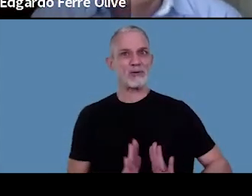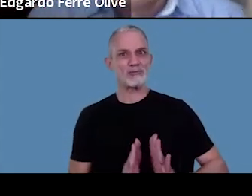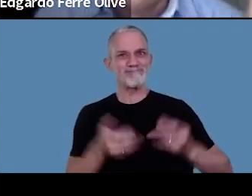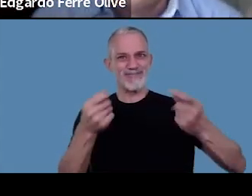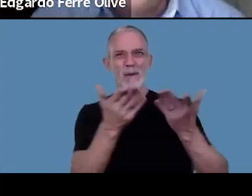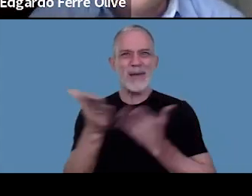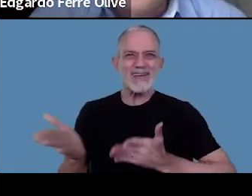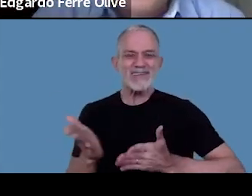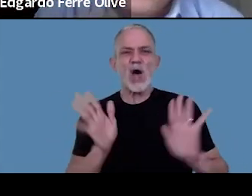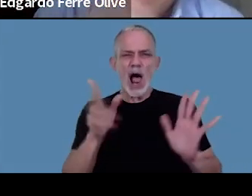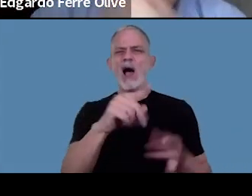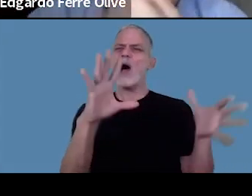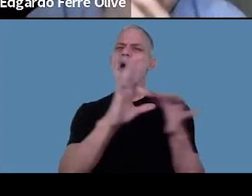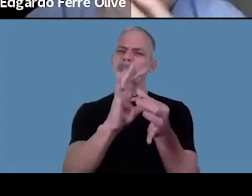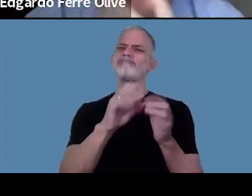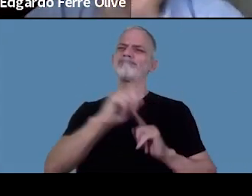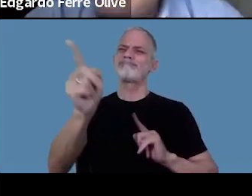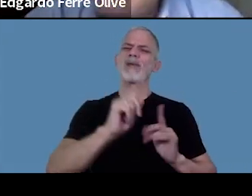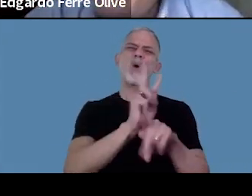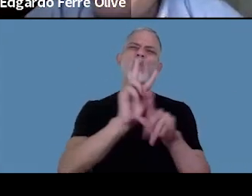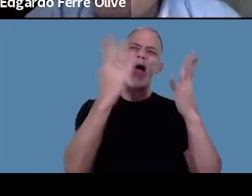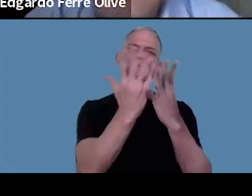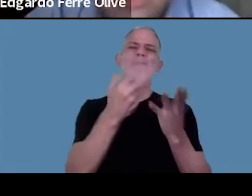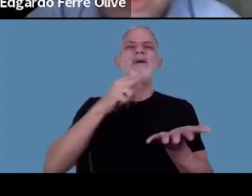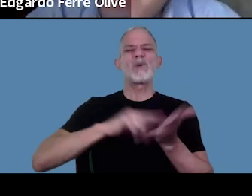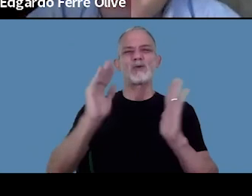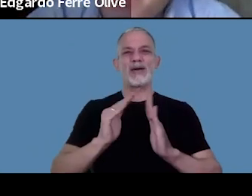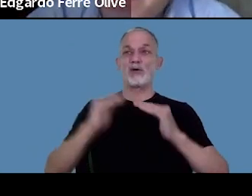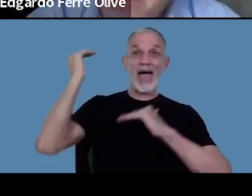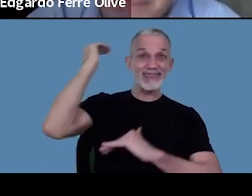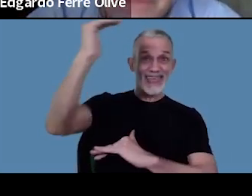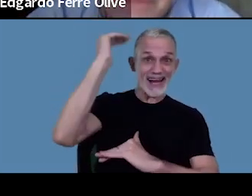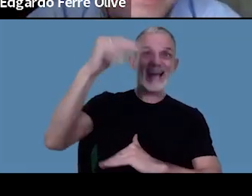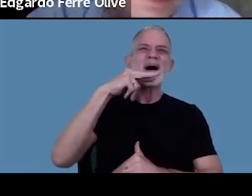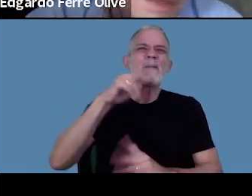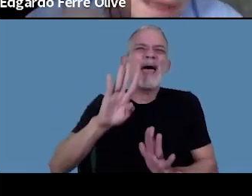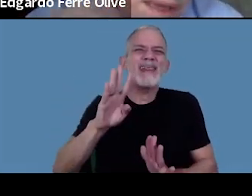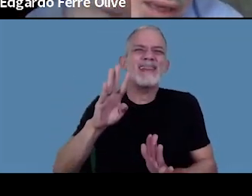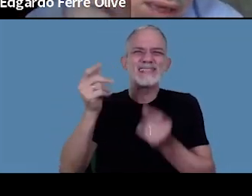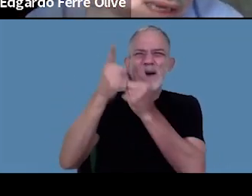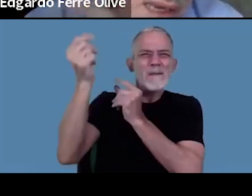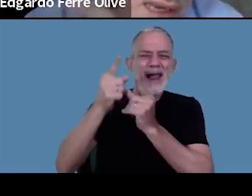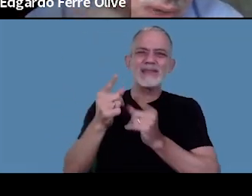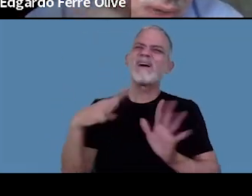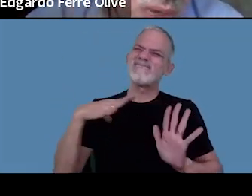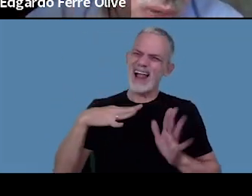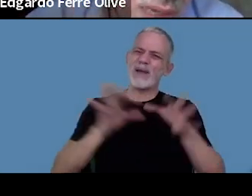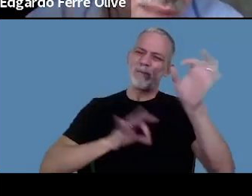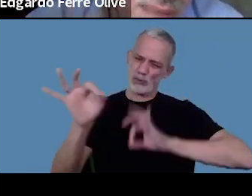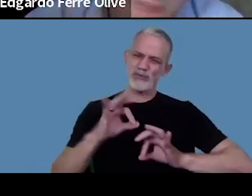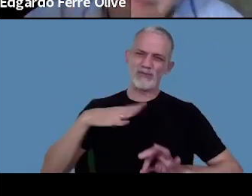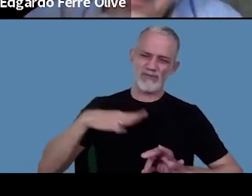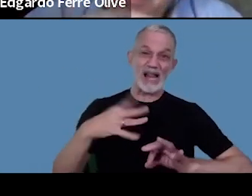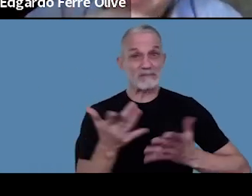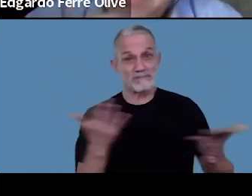obviamente, a algo que tenga relación directa con el ambiente. Las terrazas verdes fue un proyecto que todavía no se aplicó, por el cual, que